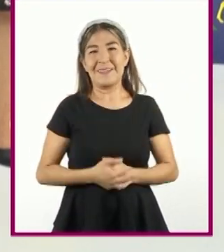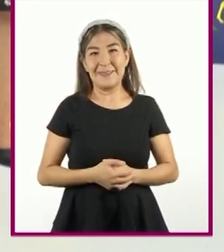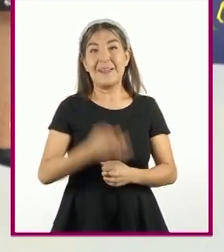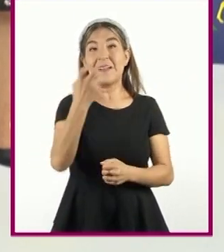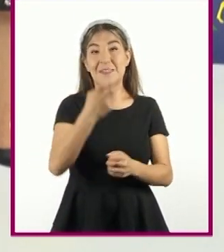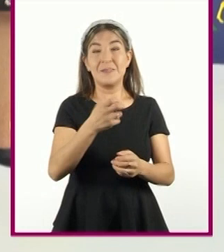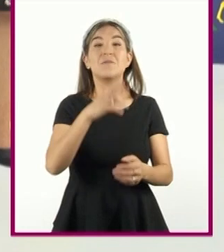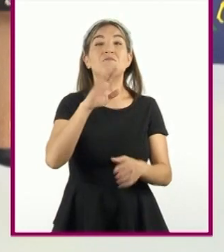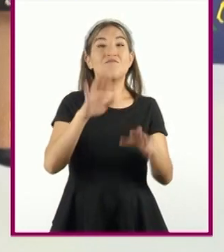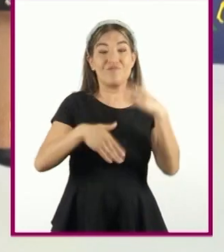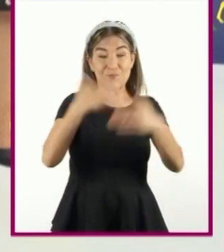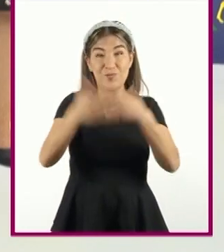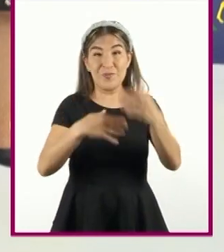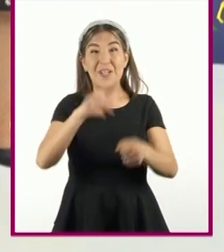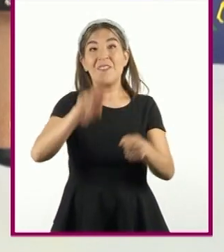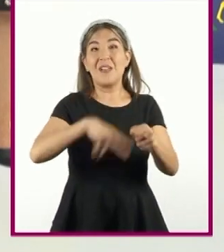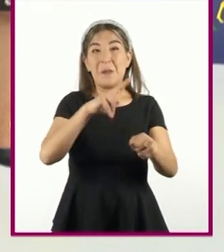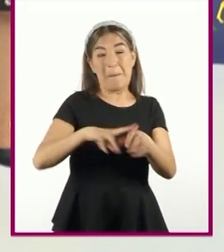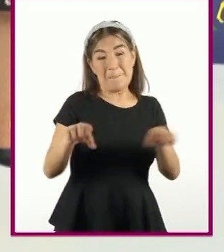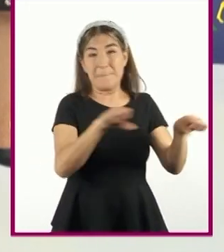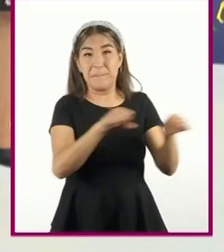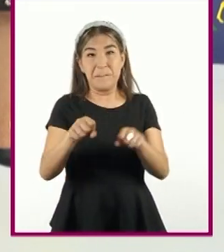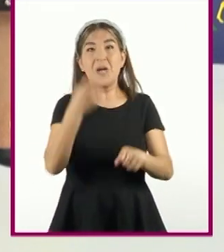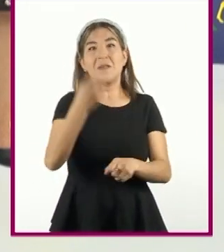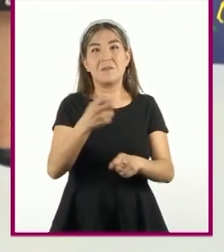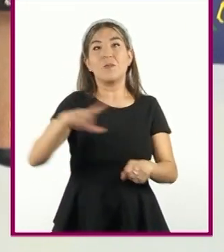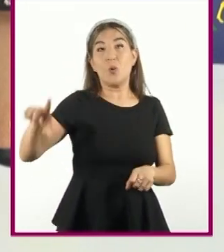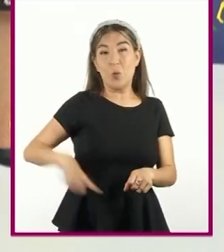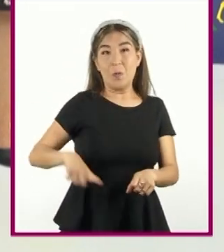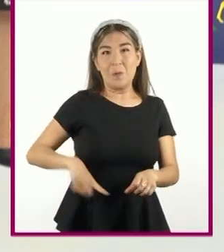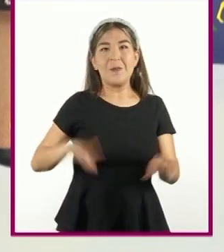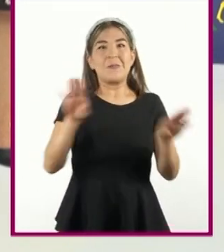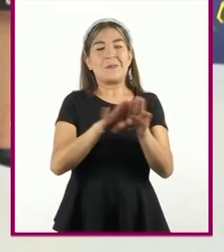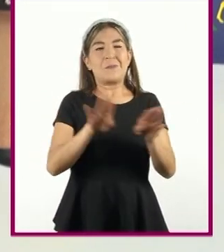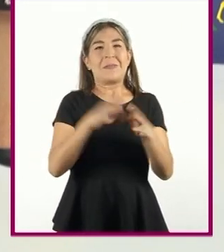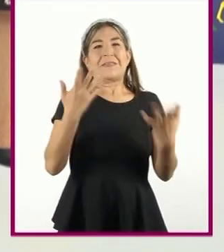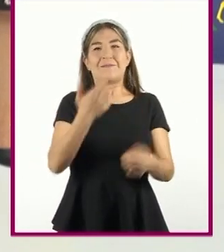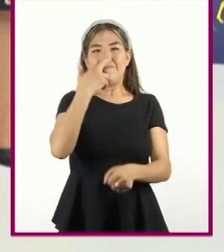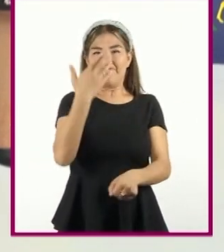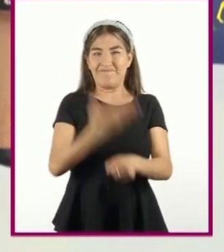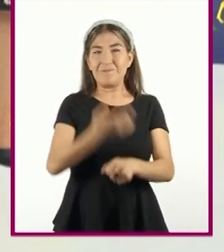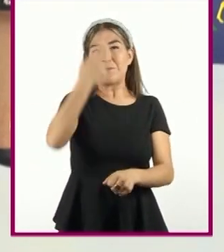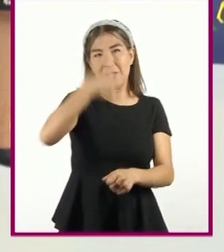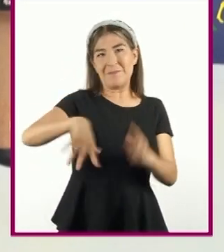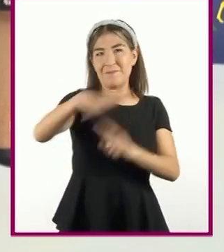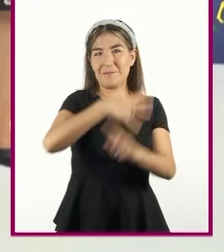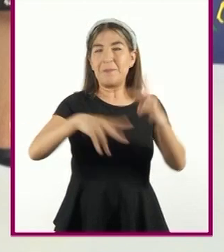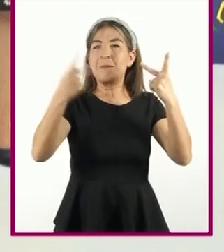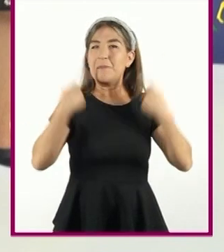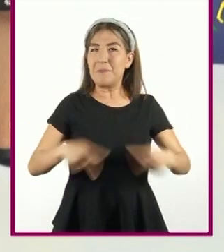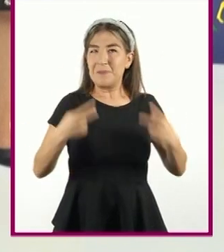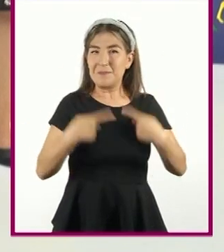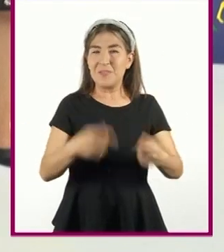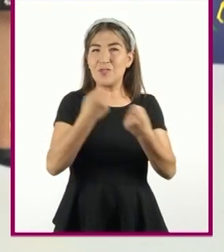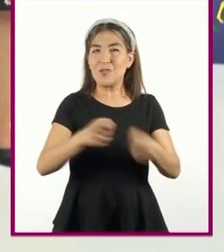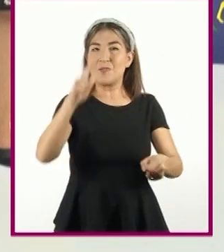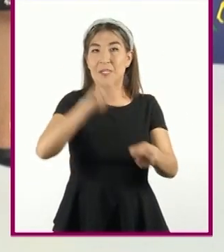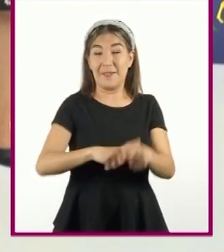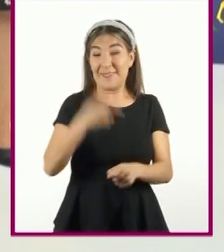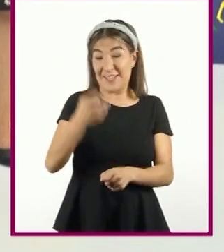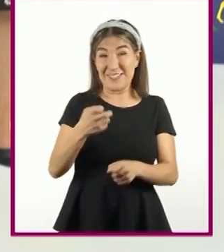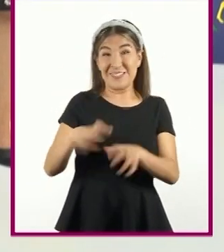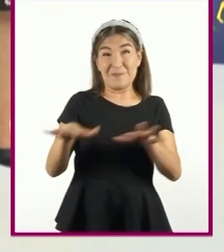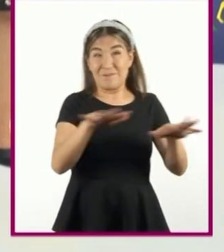Estos procesos naturales pusieron a prueba al gobierno y a la sociedad mexicana. Como consecuencia del sismo